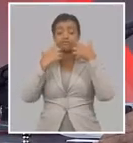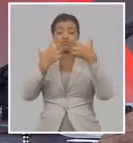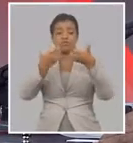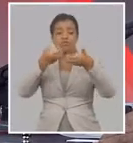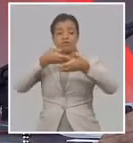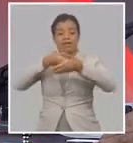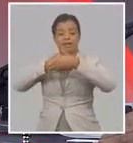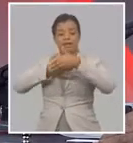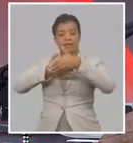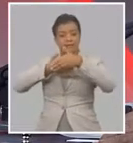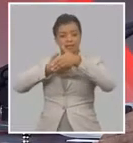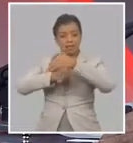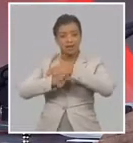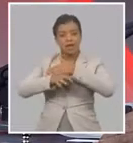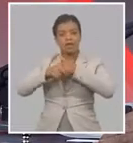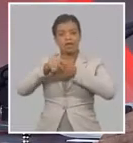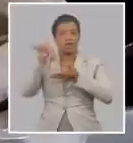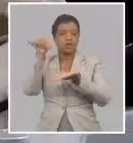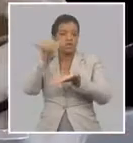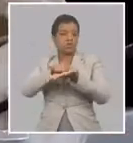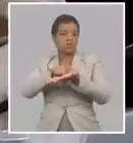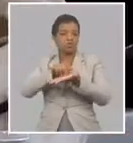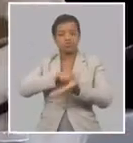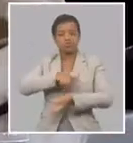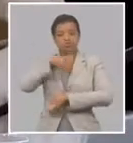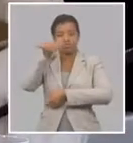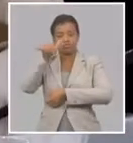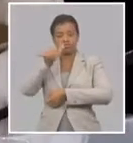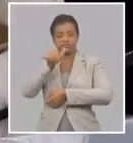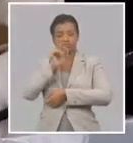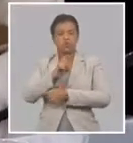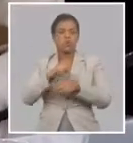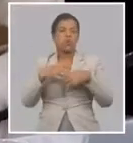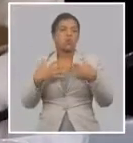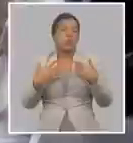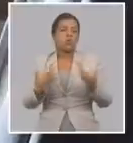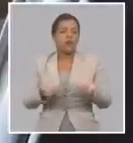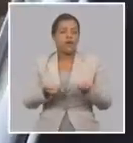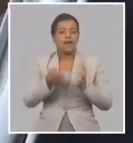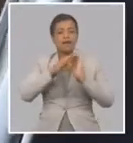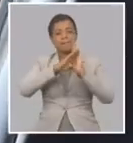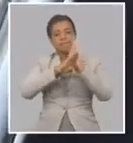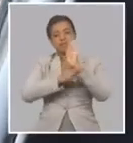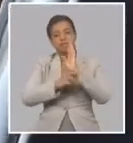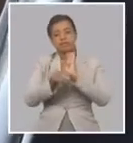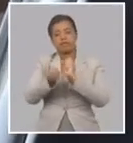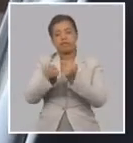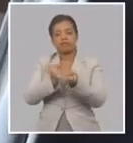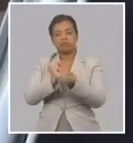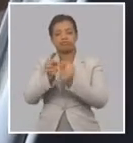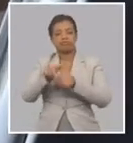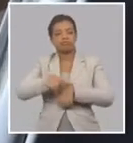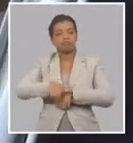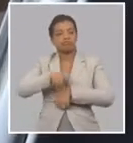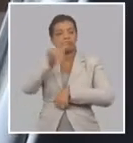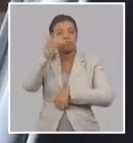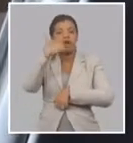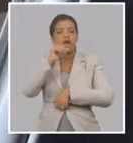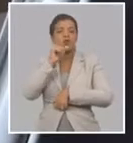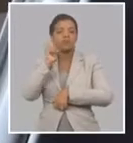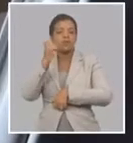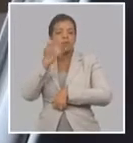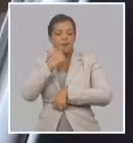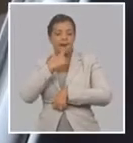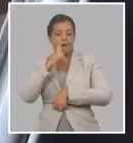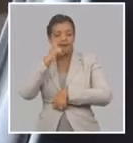y salida del país que como están las regulaciones aduanales william para los pasajeros que